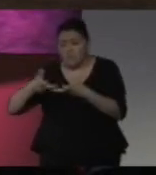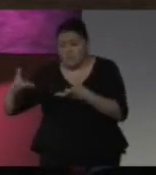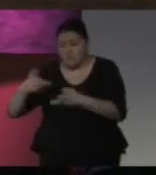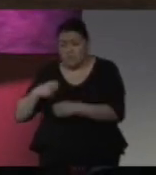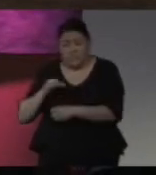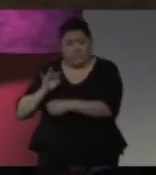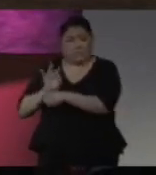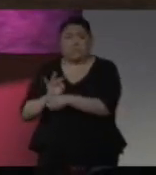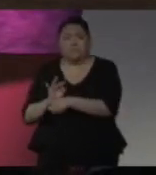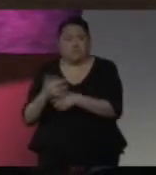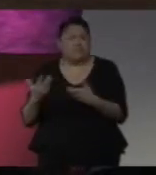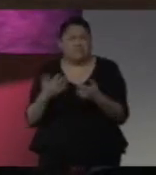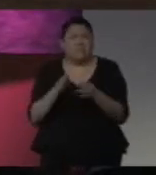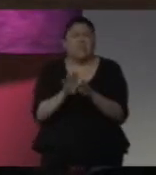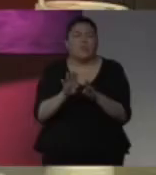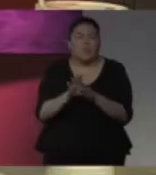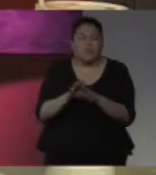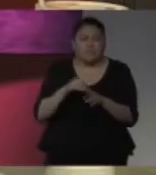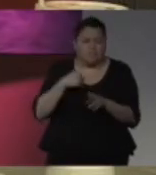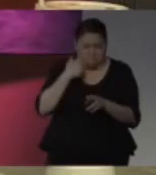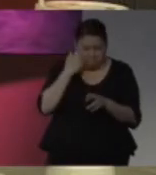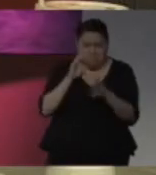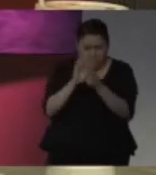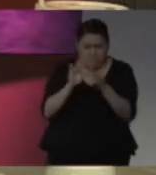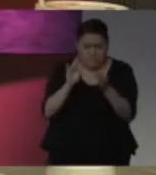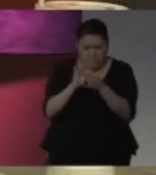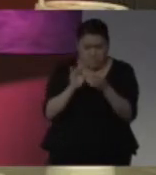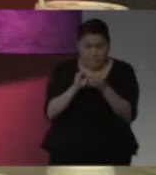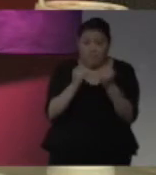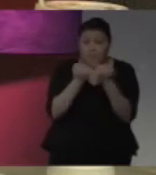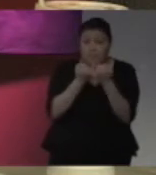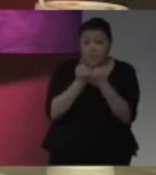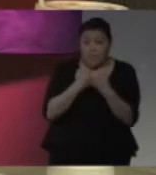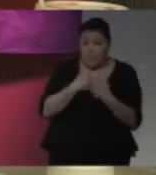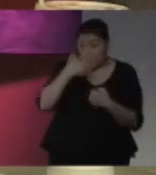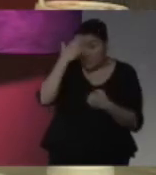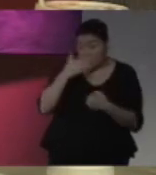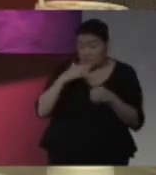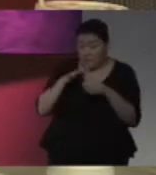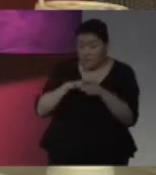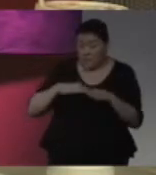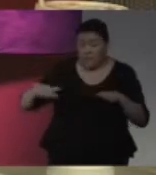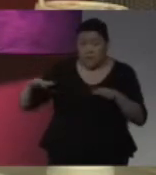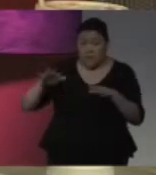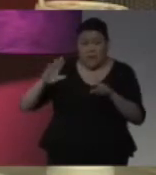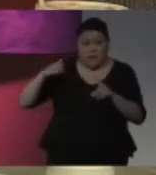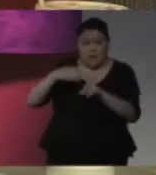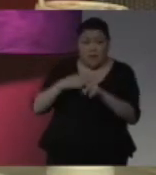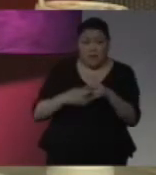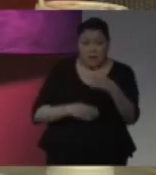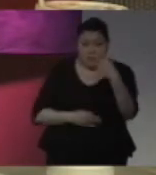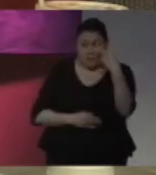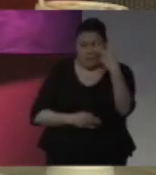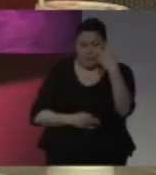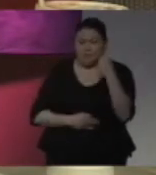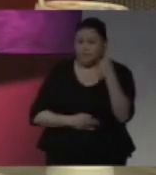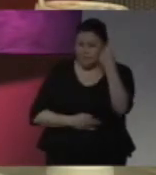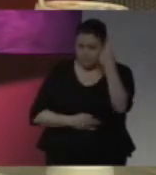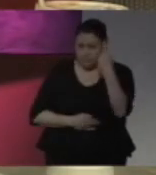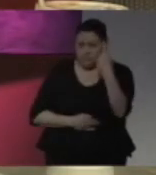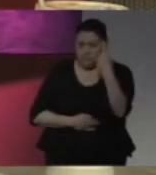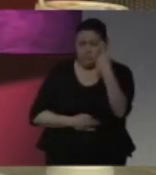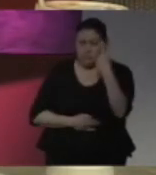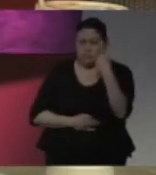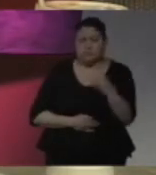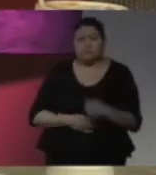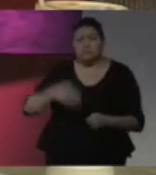comunales, sobre todo que haciendo énfasis en dos puntos. El primero,